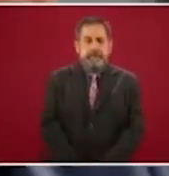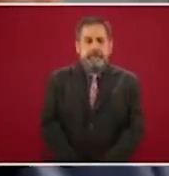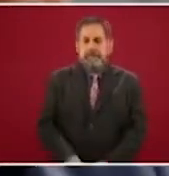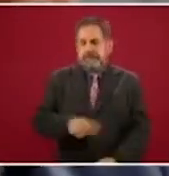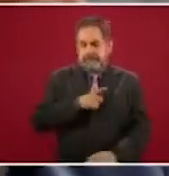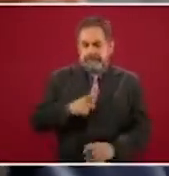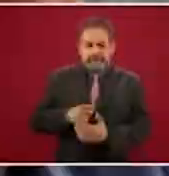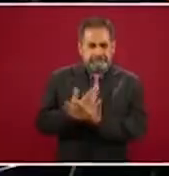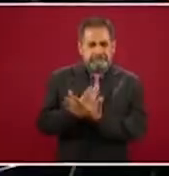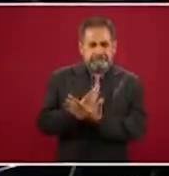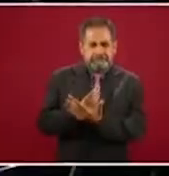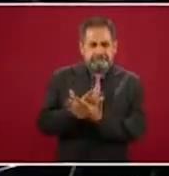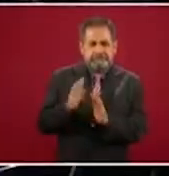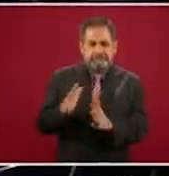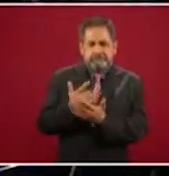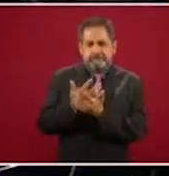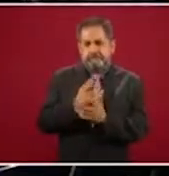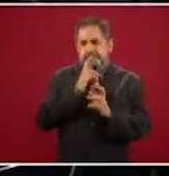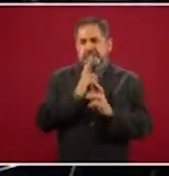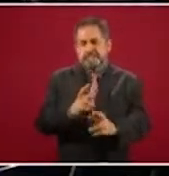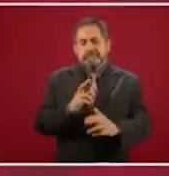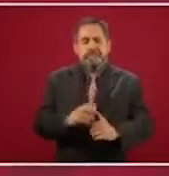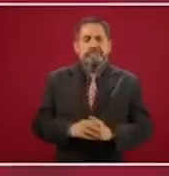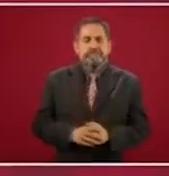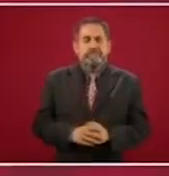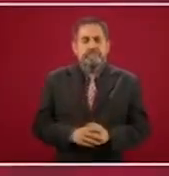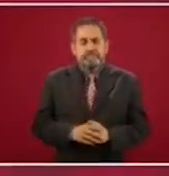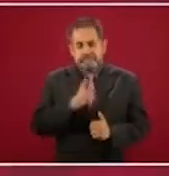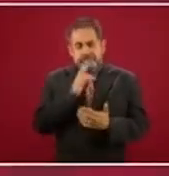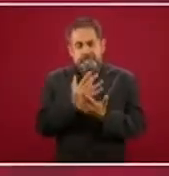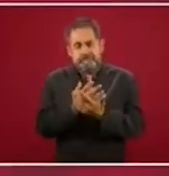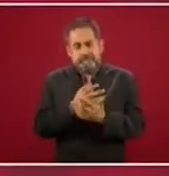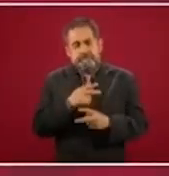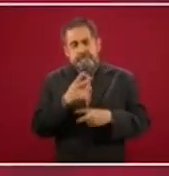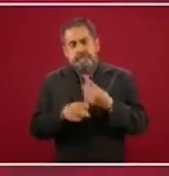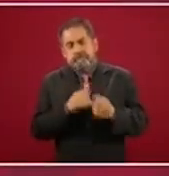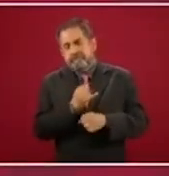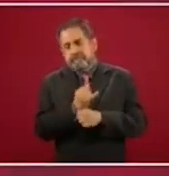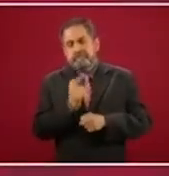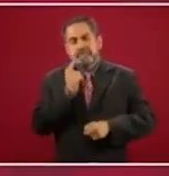esperar el resultado de la investigación